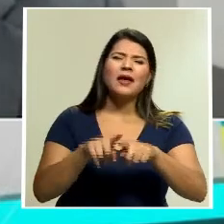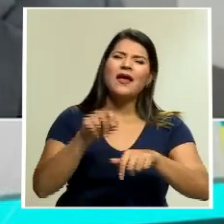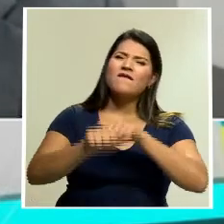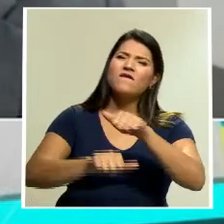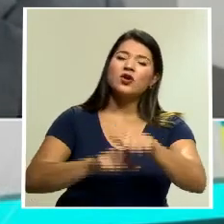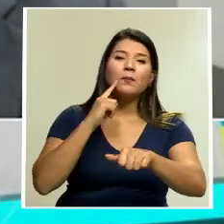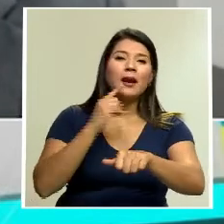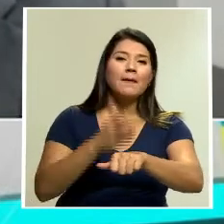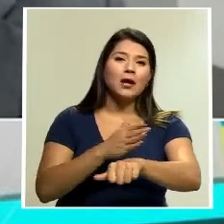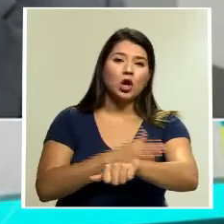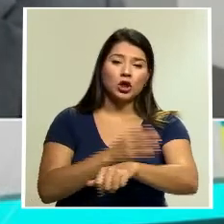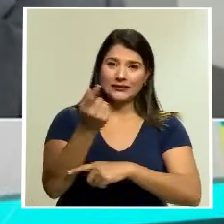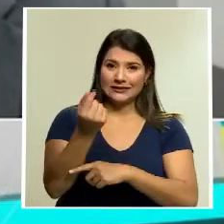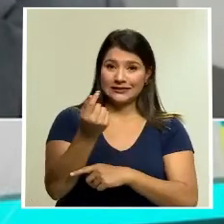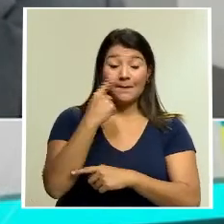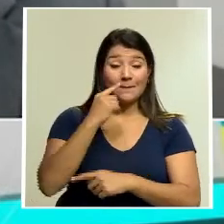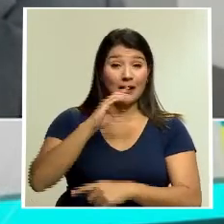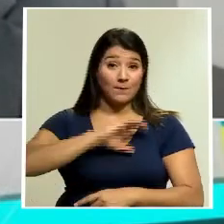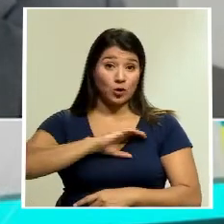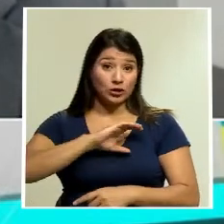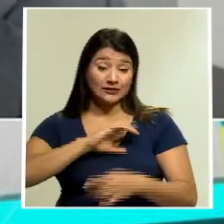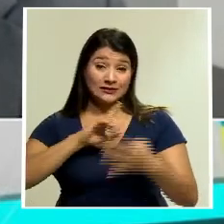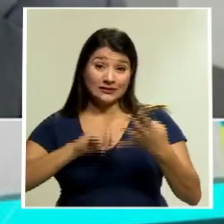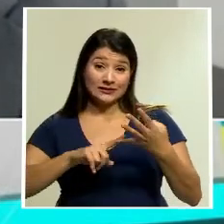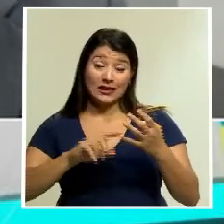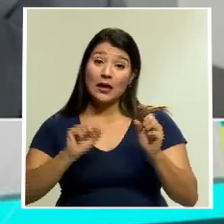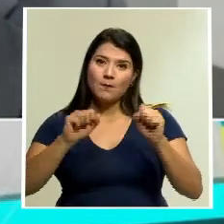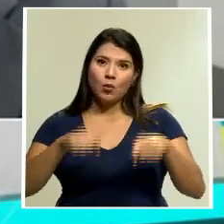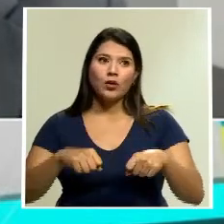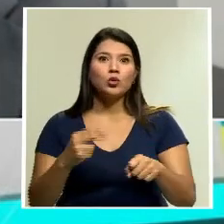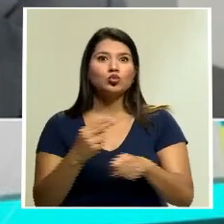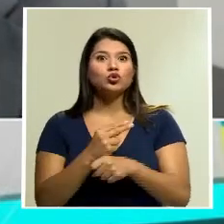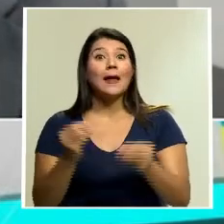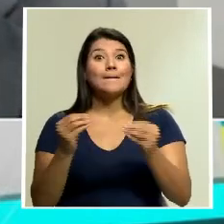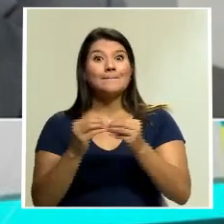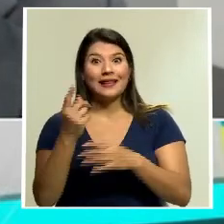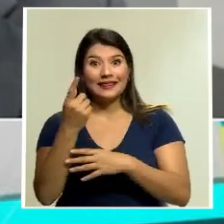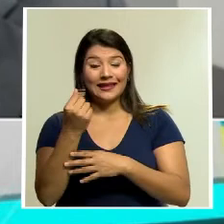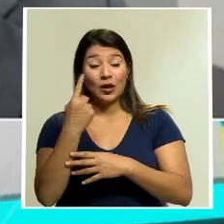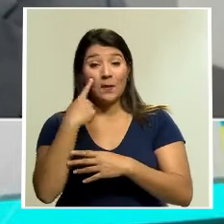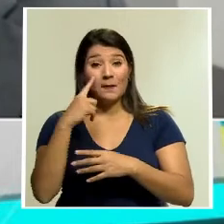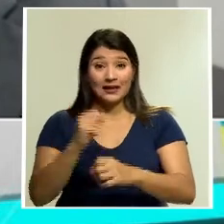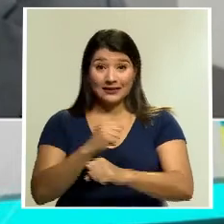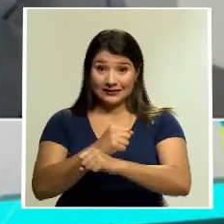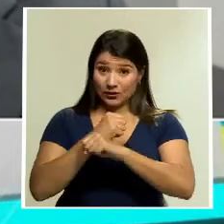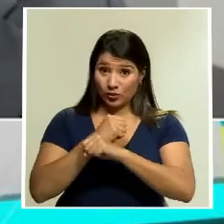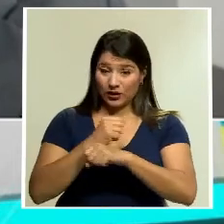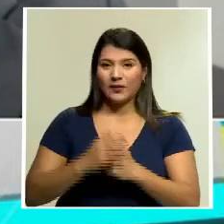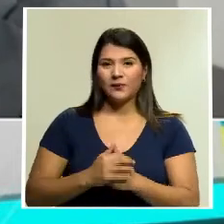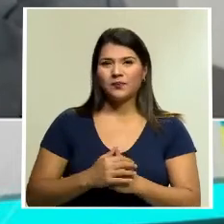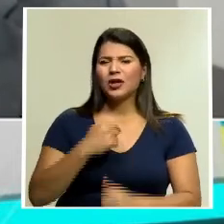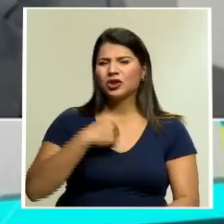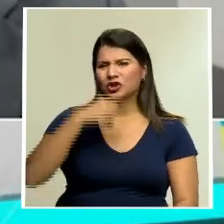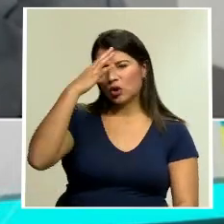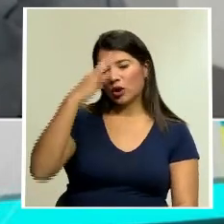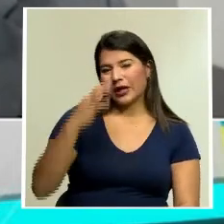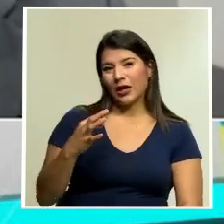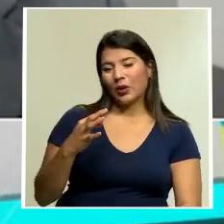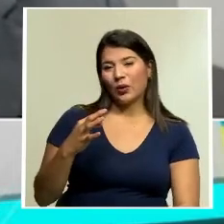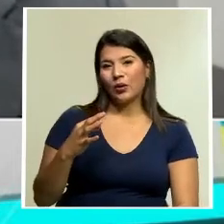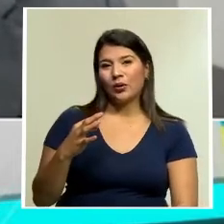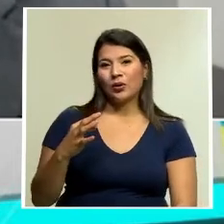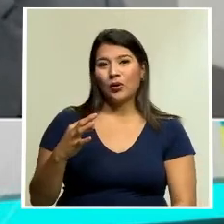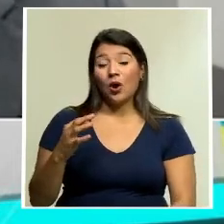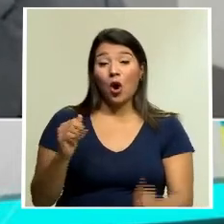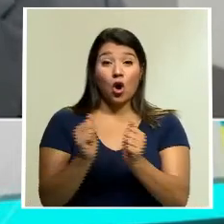policías y poder invertir más en seguridad. Creo que, es decir, con